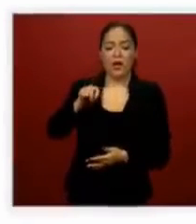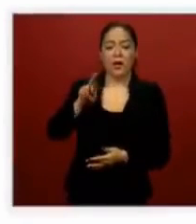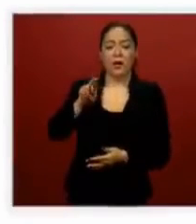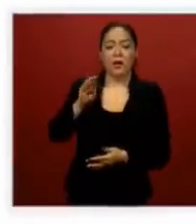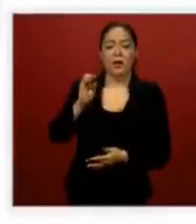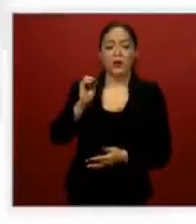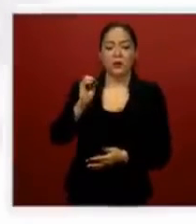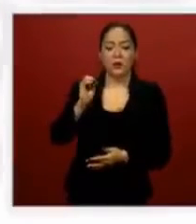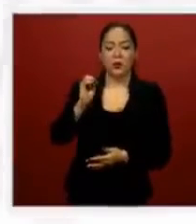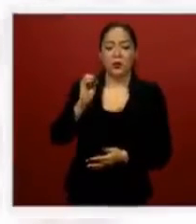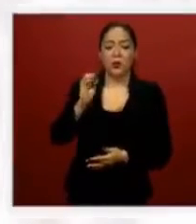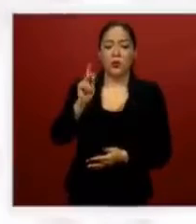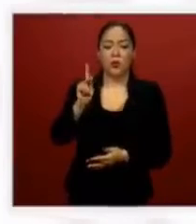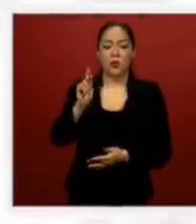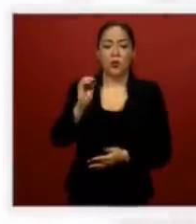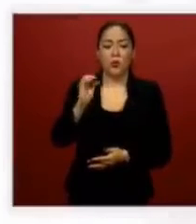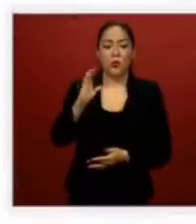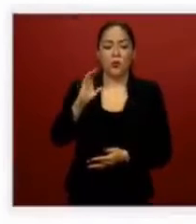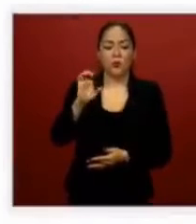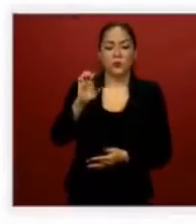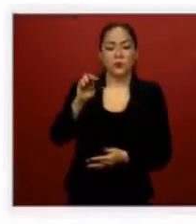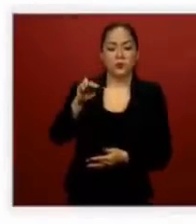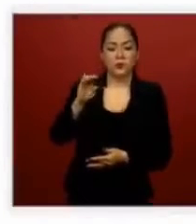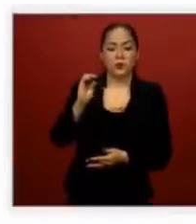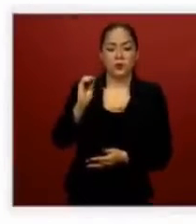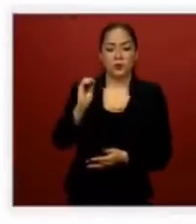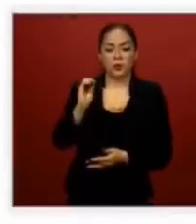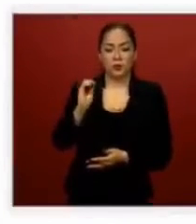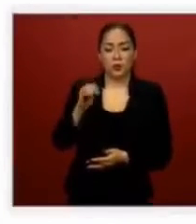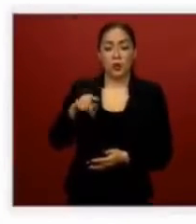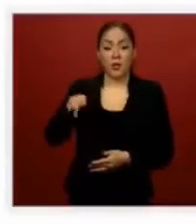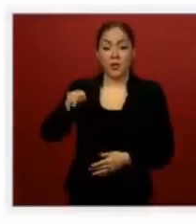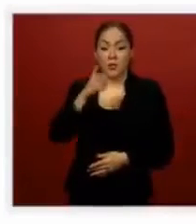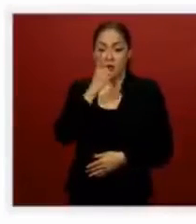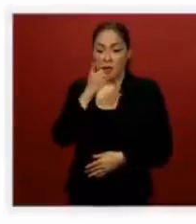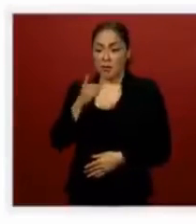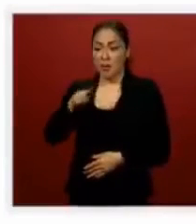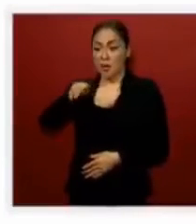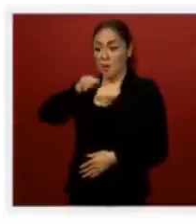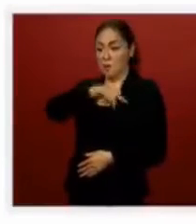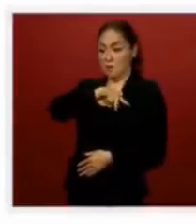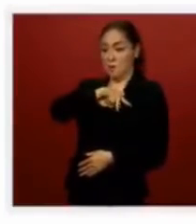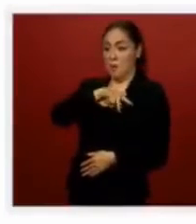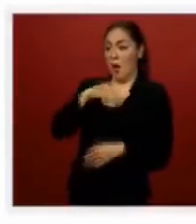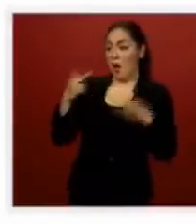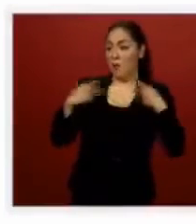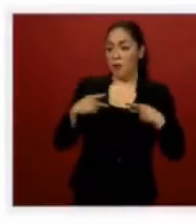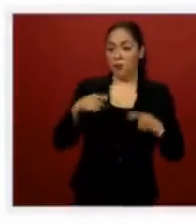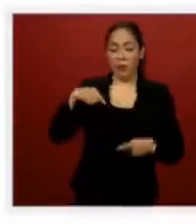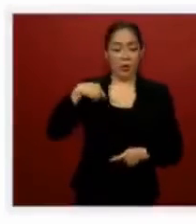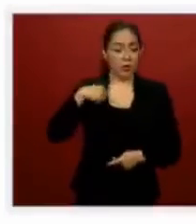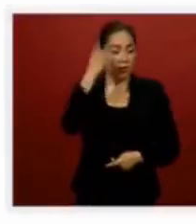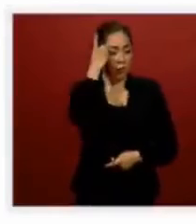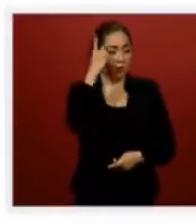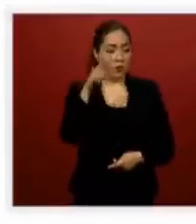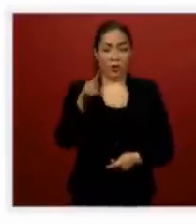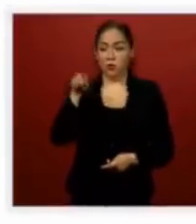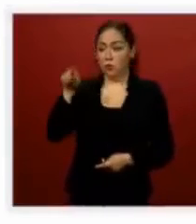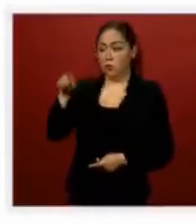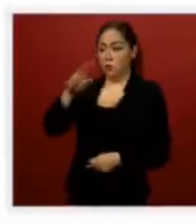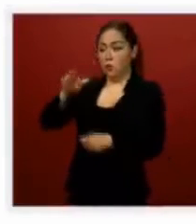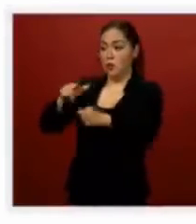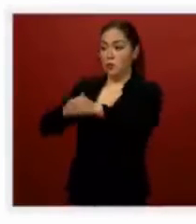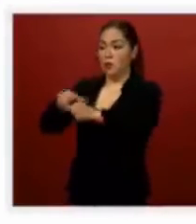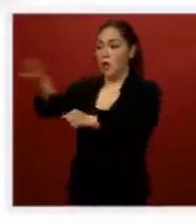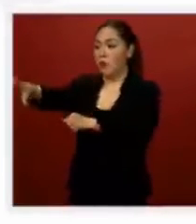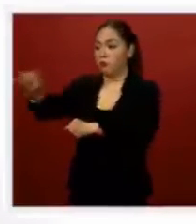donde el centro solo es el ser humano. Y pensamos que solo el ser humano tiene Todo derecho. gira alrededor nuestro, ¿Sí? ¿no? Entonces necesitamos que la naturaleza nos provea de lo que